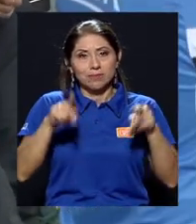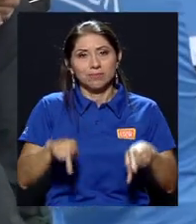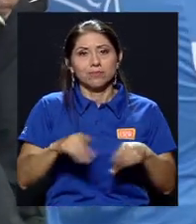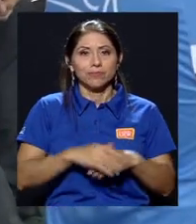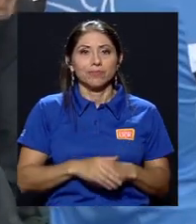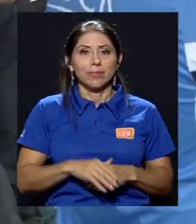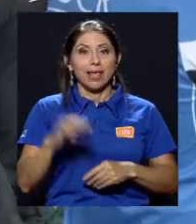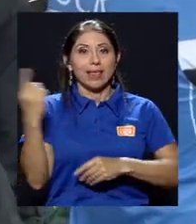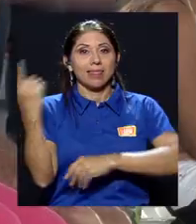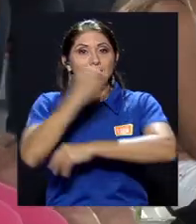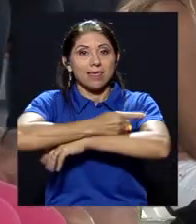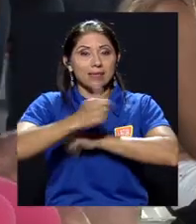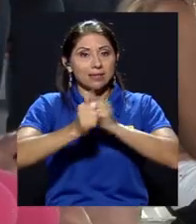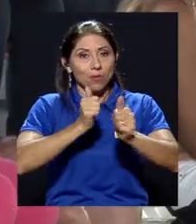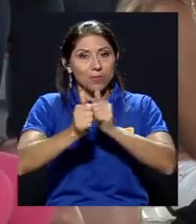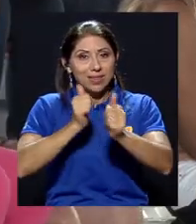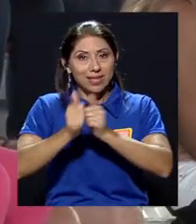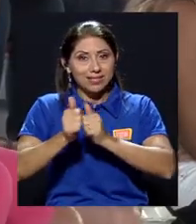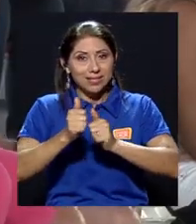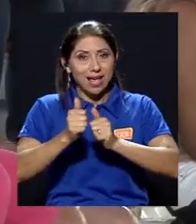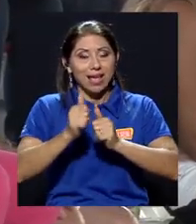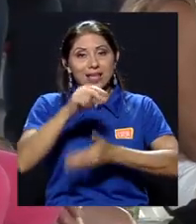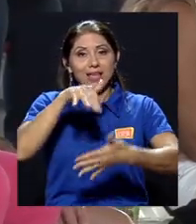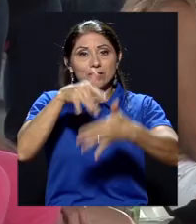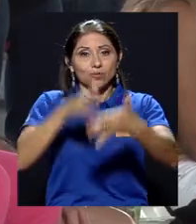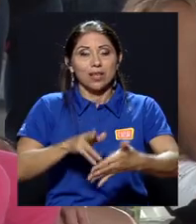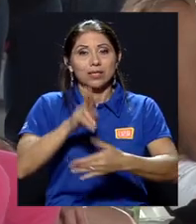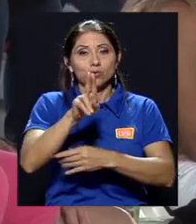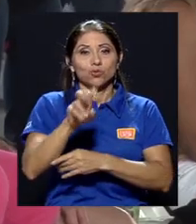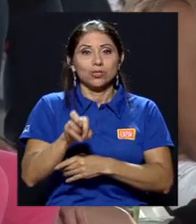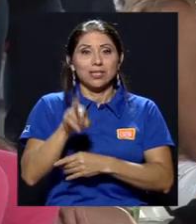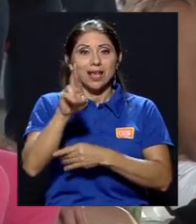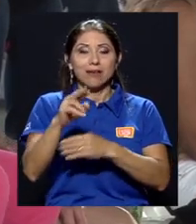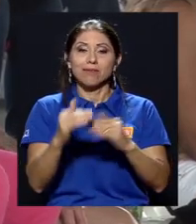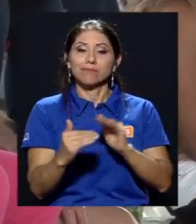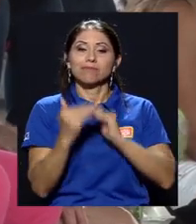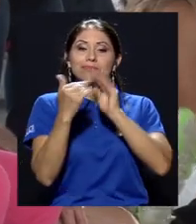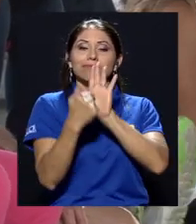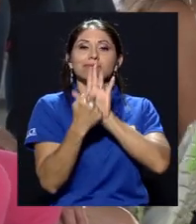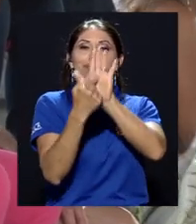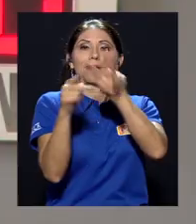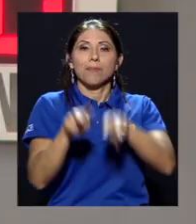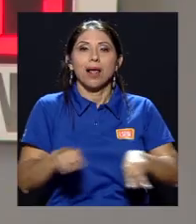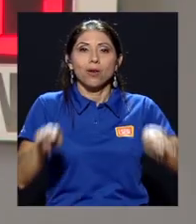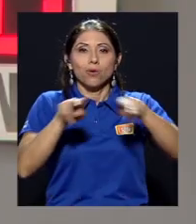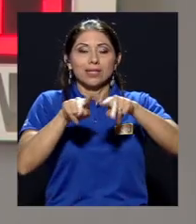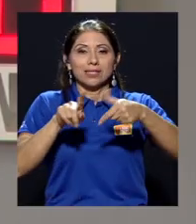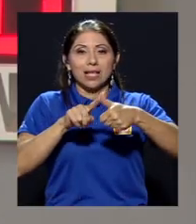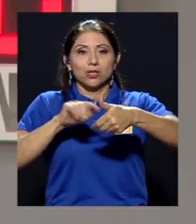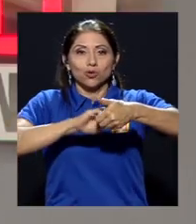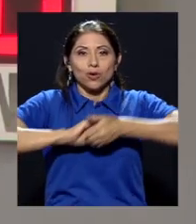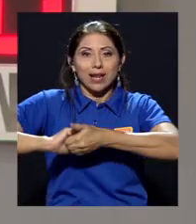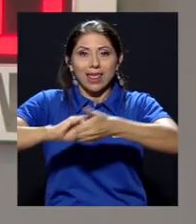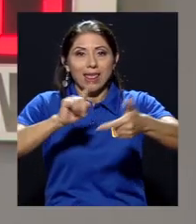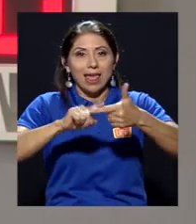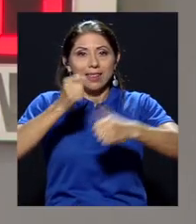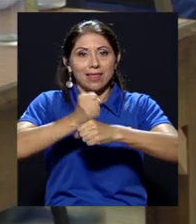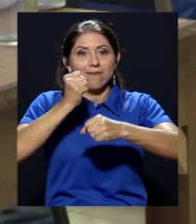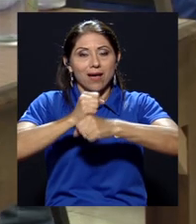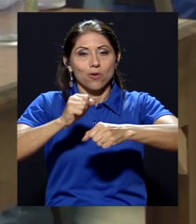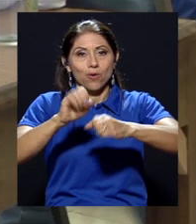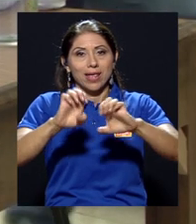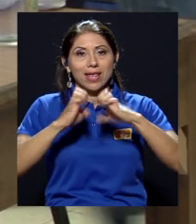Durante los días de competencia, los estudiantes de la UCR pusieron en alto nuestros valores de solidaridad, trabajo en equipo, esfuerzo y